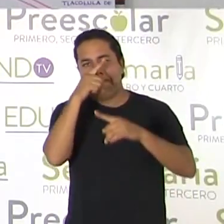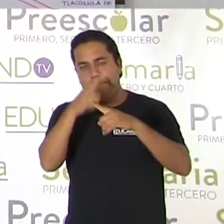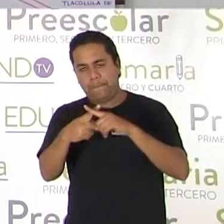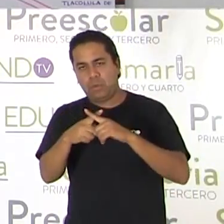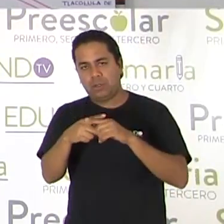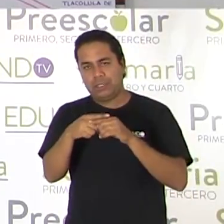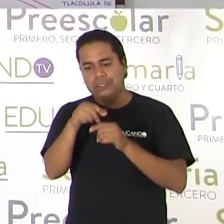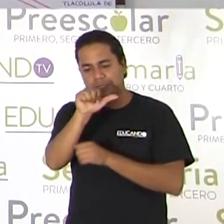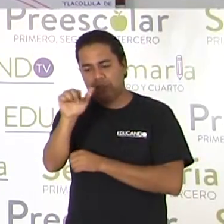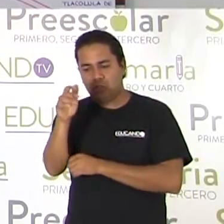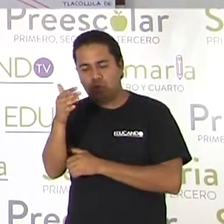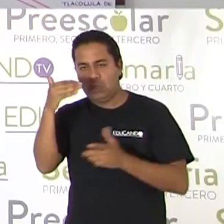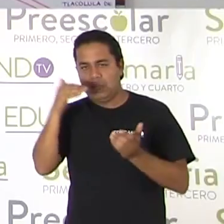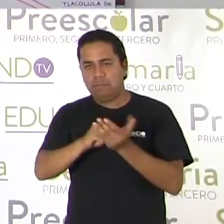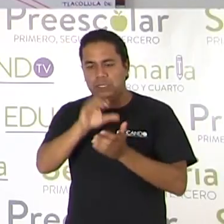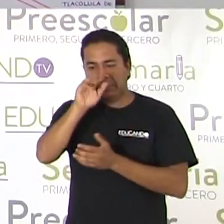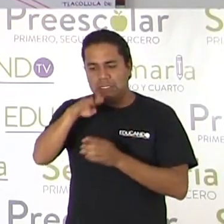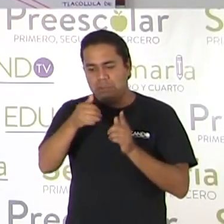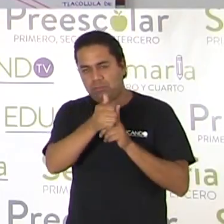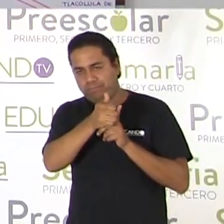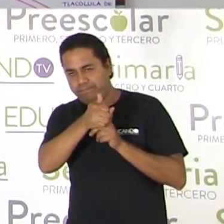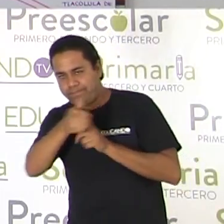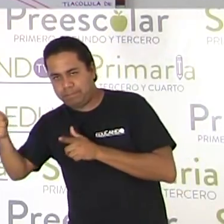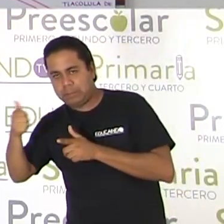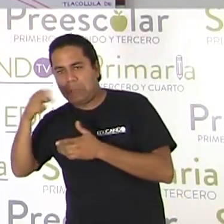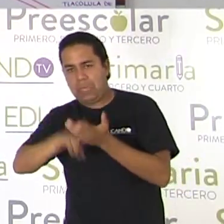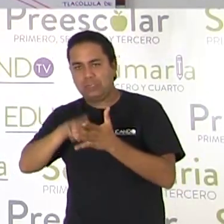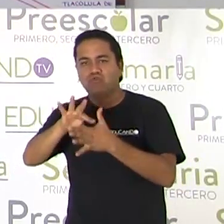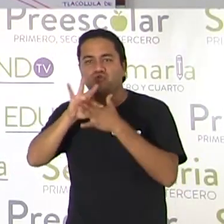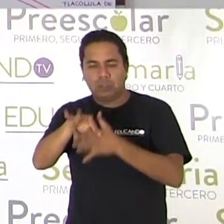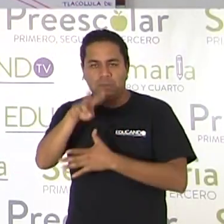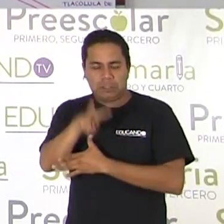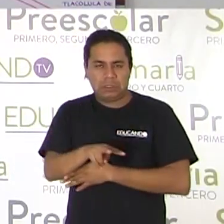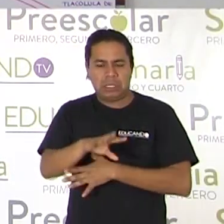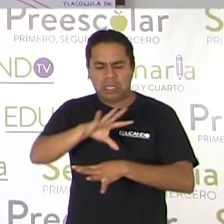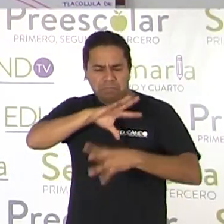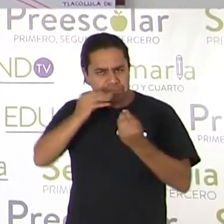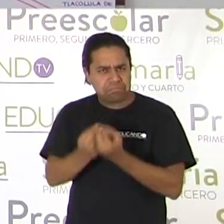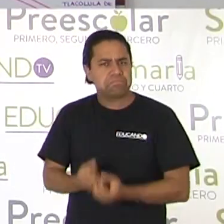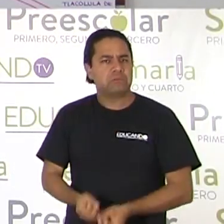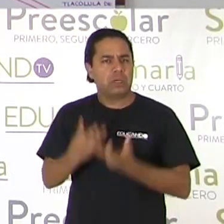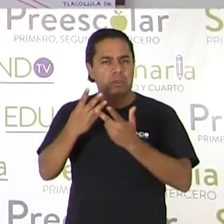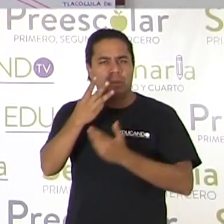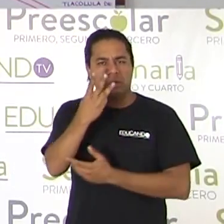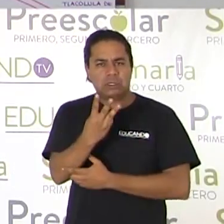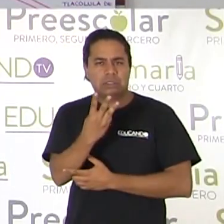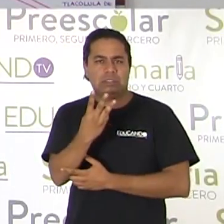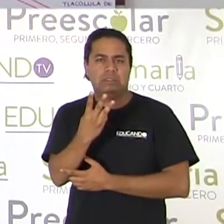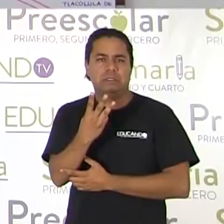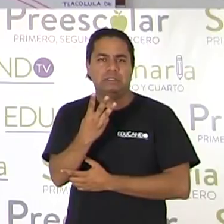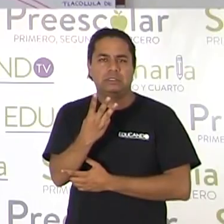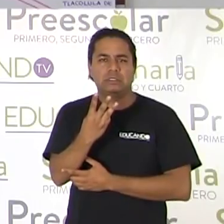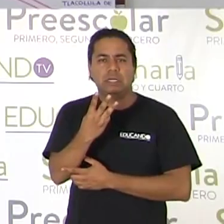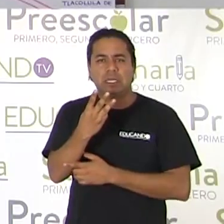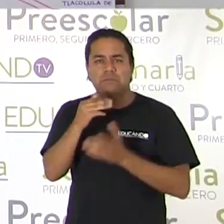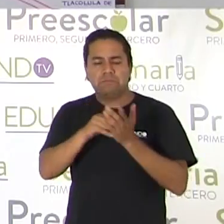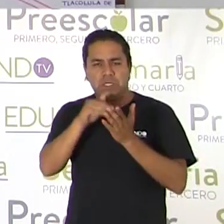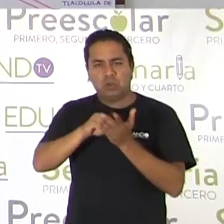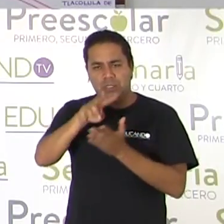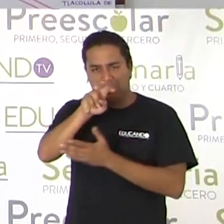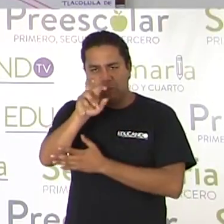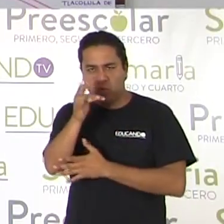los 650,000 centímetros que equivalen a la realidad, y nos dio la cantidad de 3,250,000 centímetros